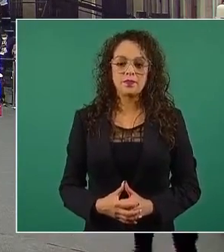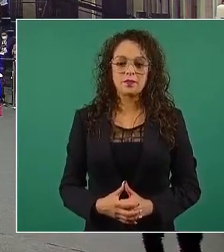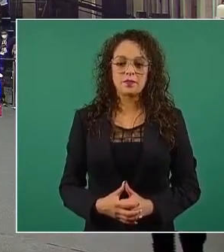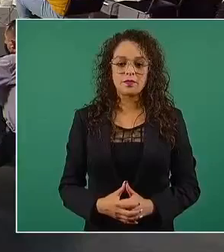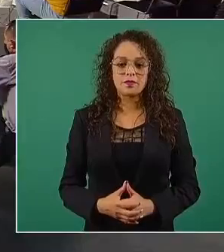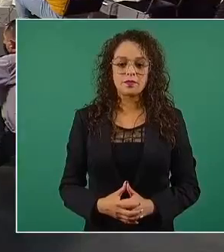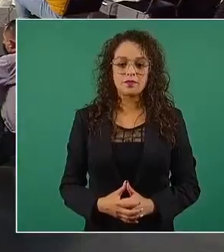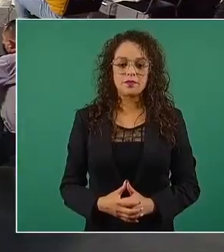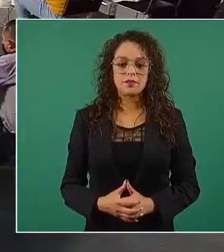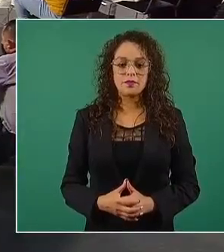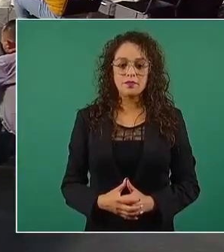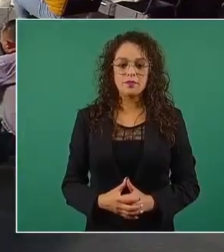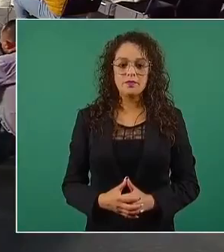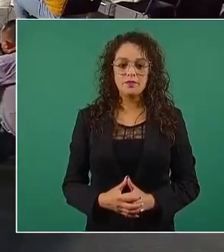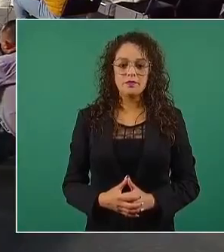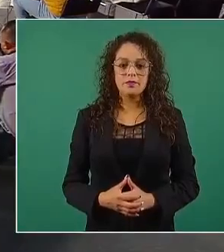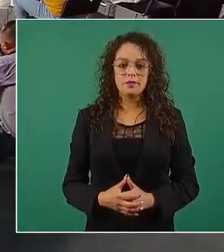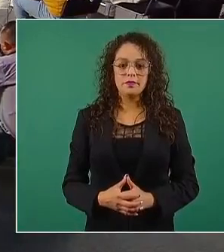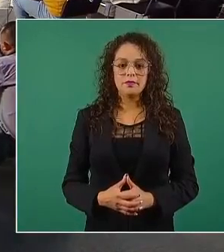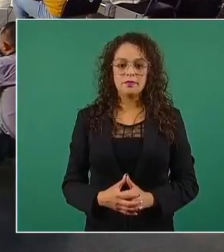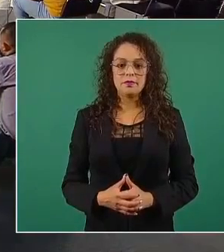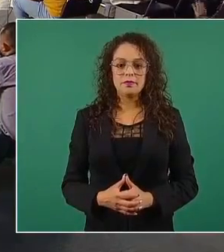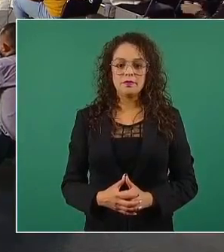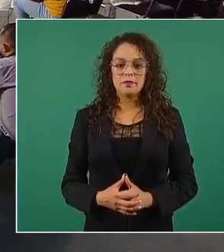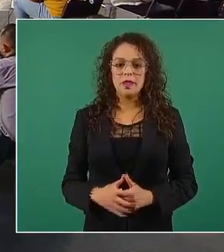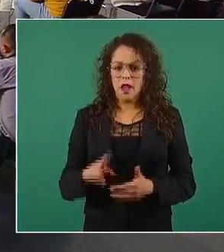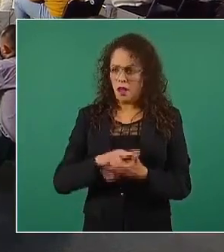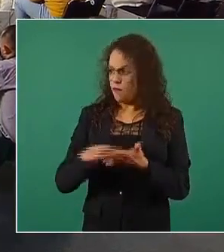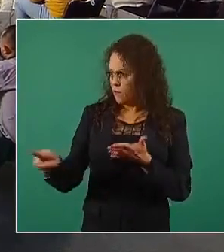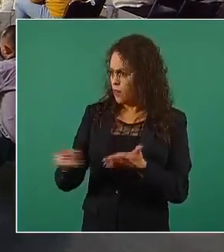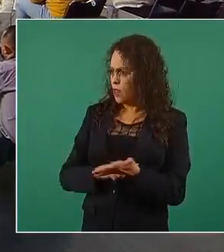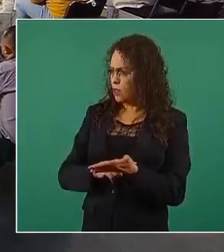Ah, sí, vamos a firmar. Ya está firmado.